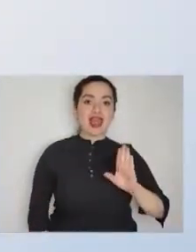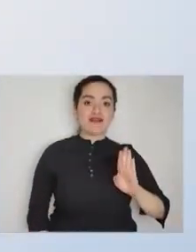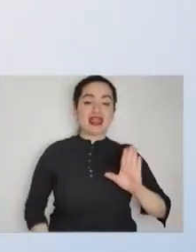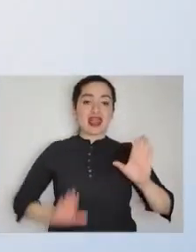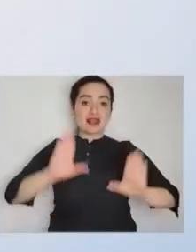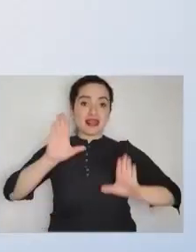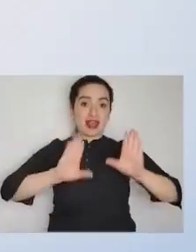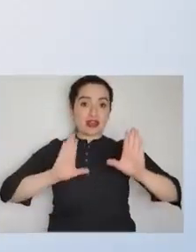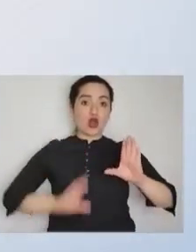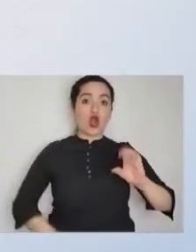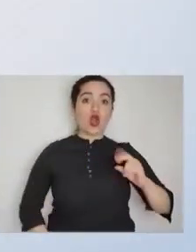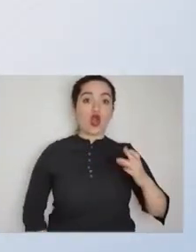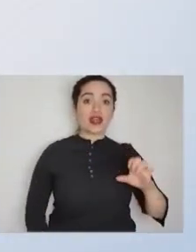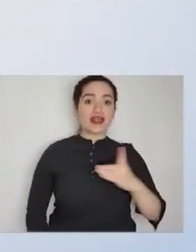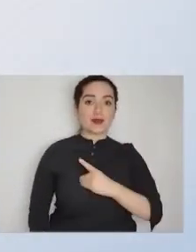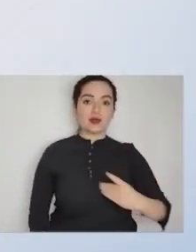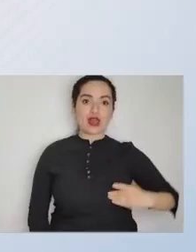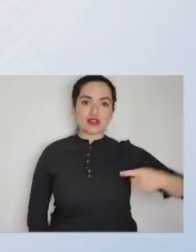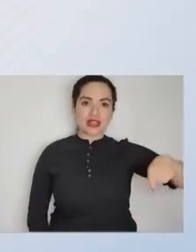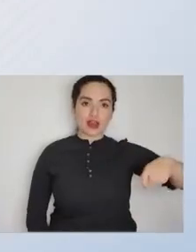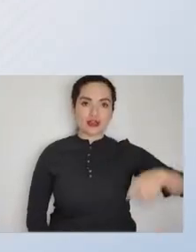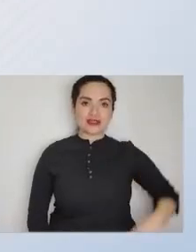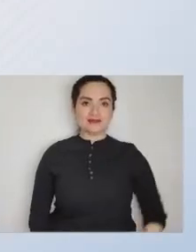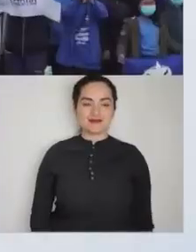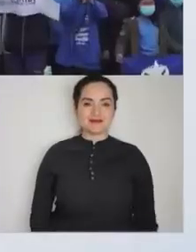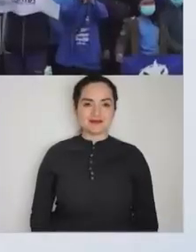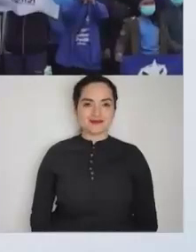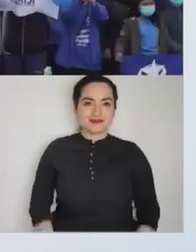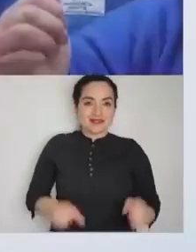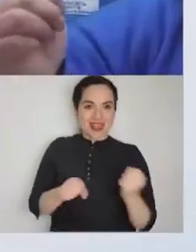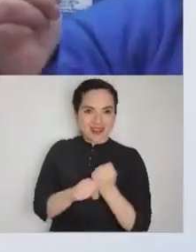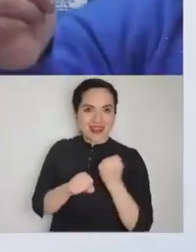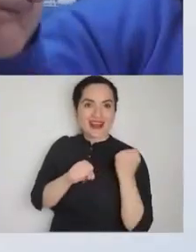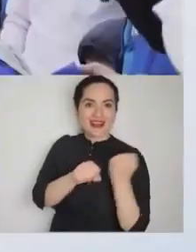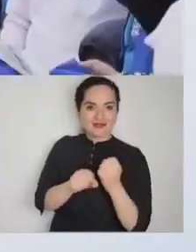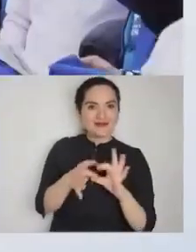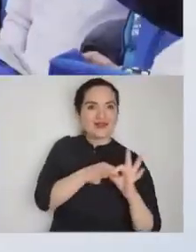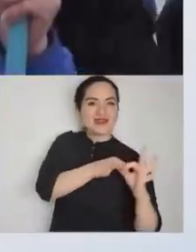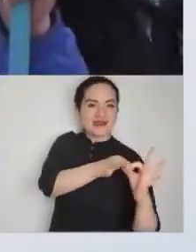sus candidatos a core, diputados y senadores.